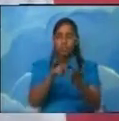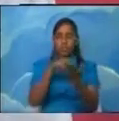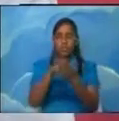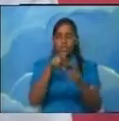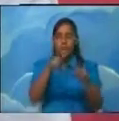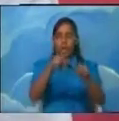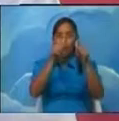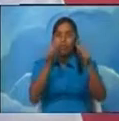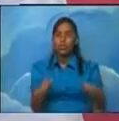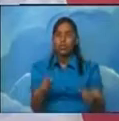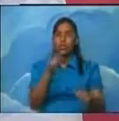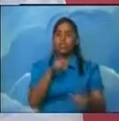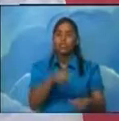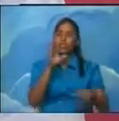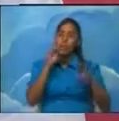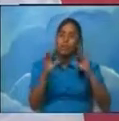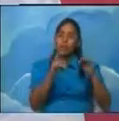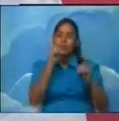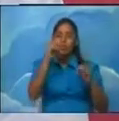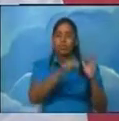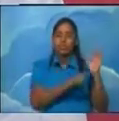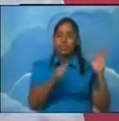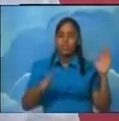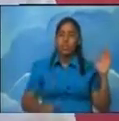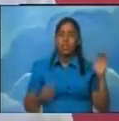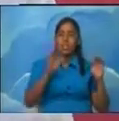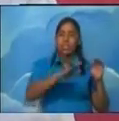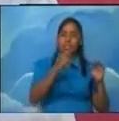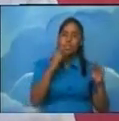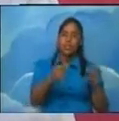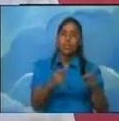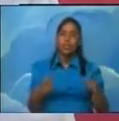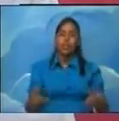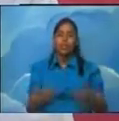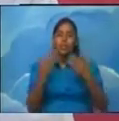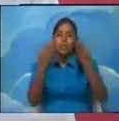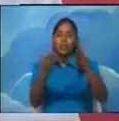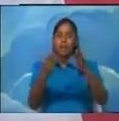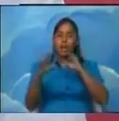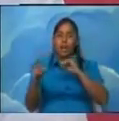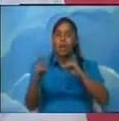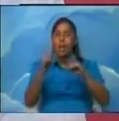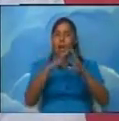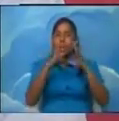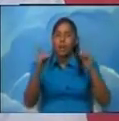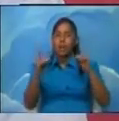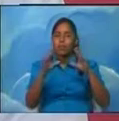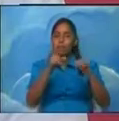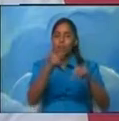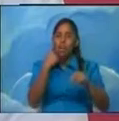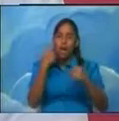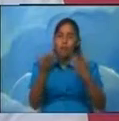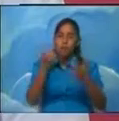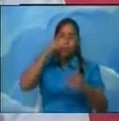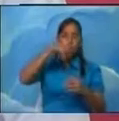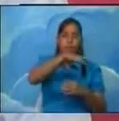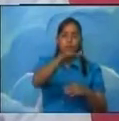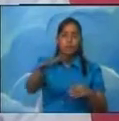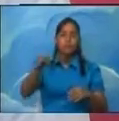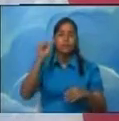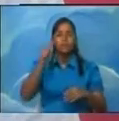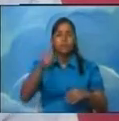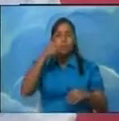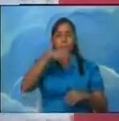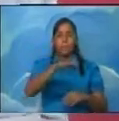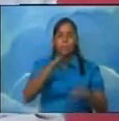está hablando el Señor y está diciendo lo que Él va a darle al pueblo, si el